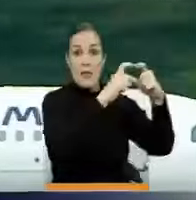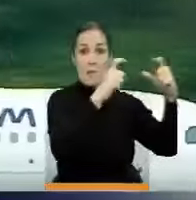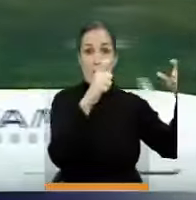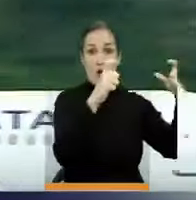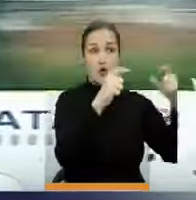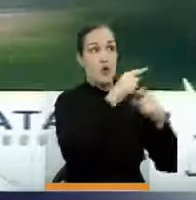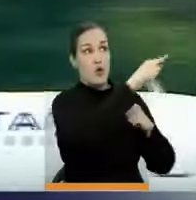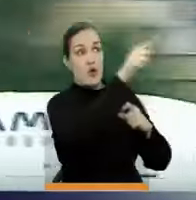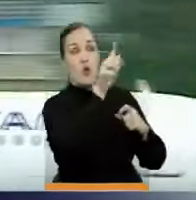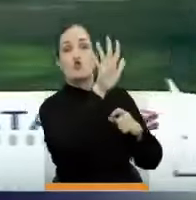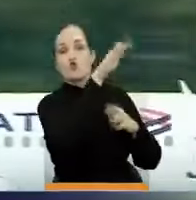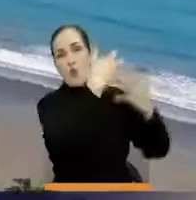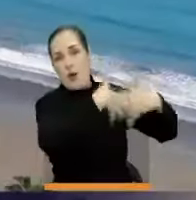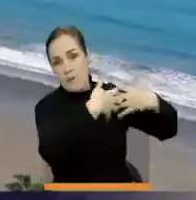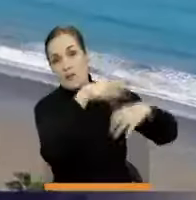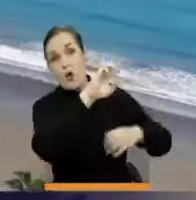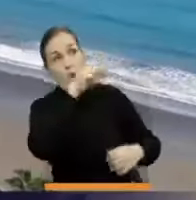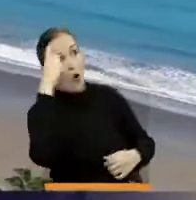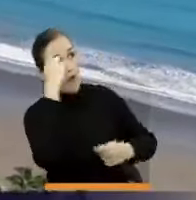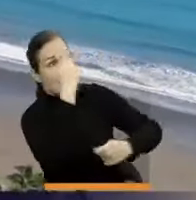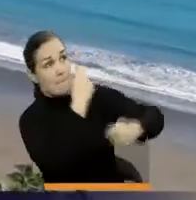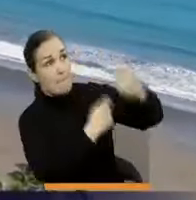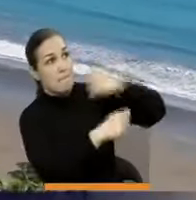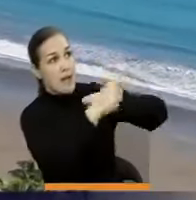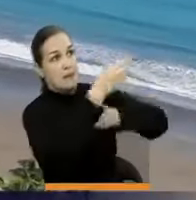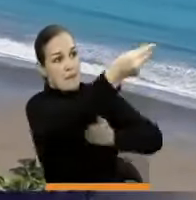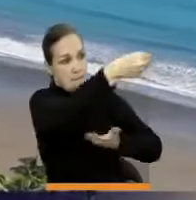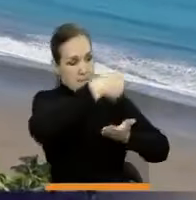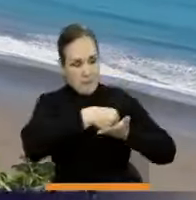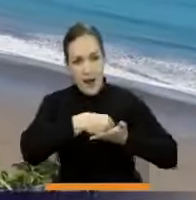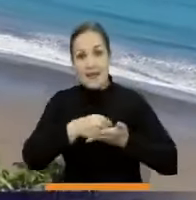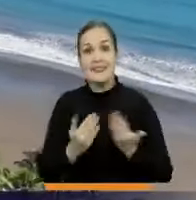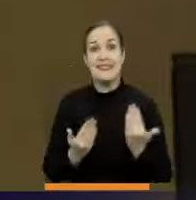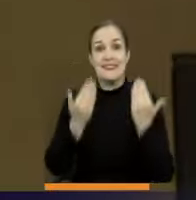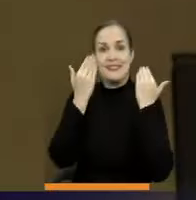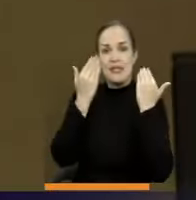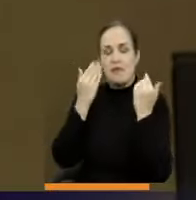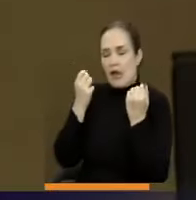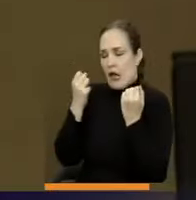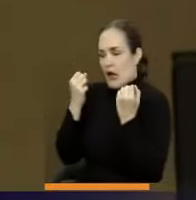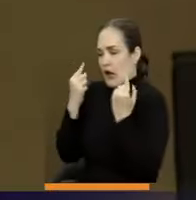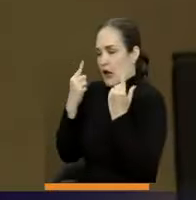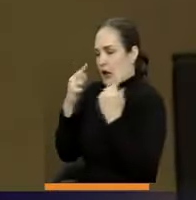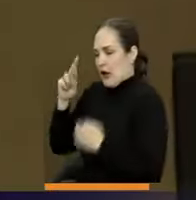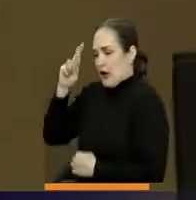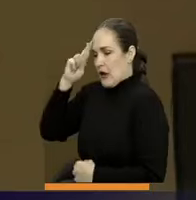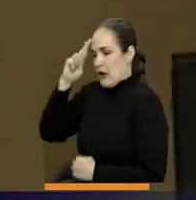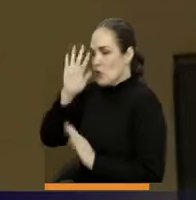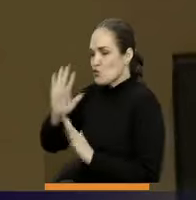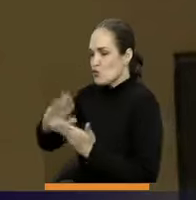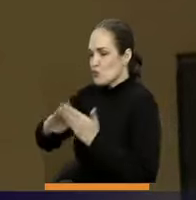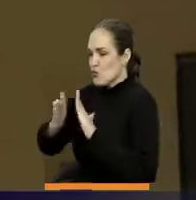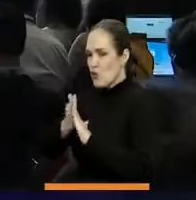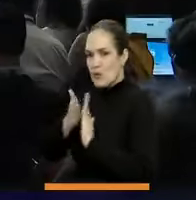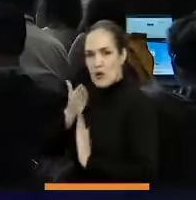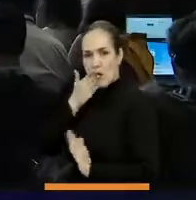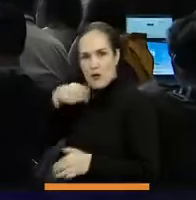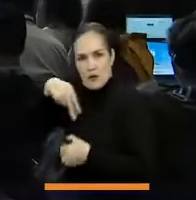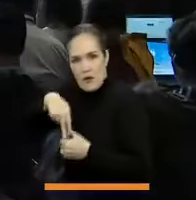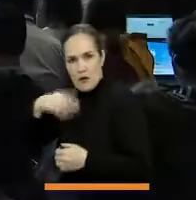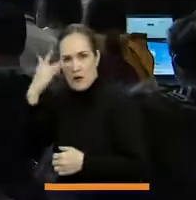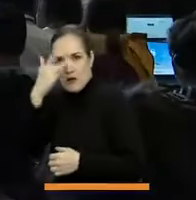buscan compensar su huella de carbono tienen también una oportunidad de comprender, a través del conocimiento de las comunidades,